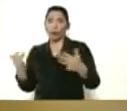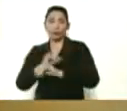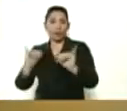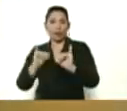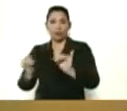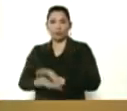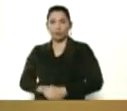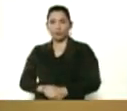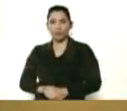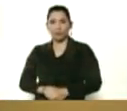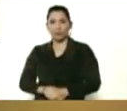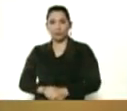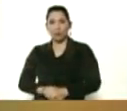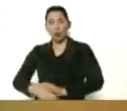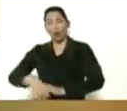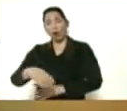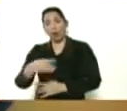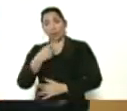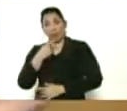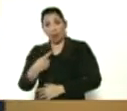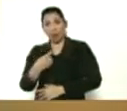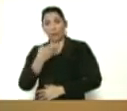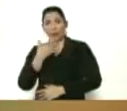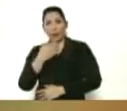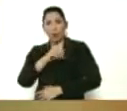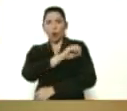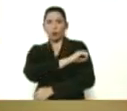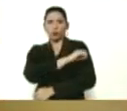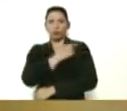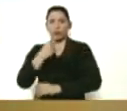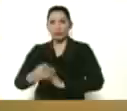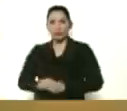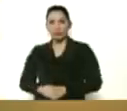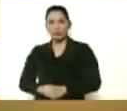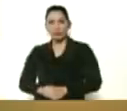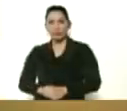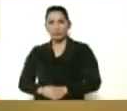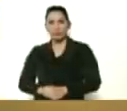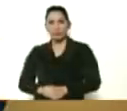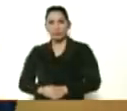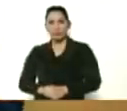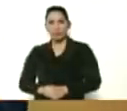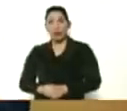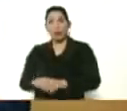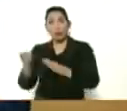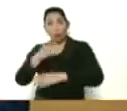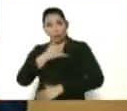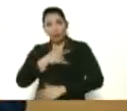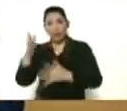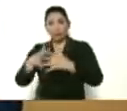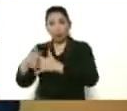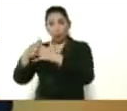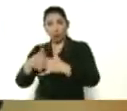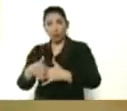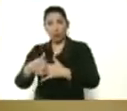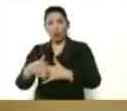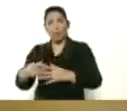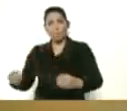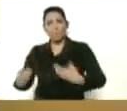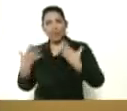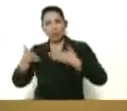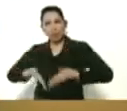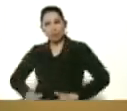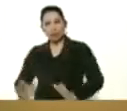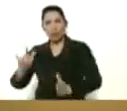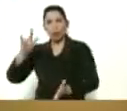la Universidad de Oxford determinó, la Universidad de Cambridge, discúlpame, la Universidad de Cambridge determinó que el virus nació en Estados Unidos y en Australia,